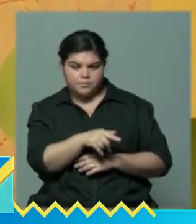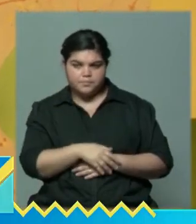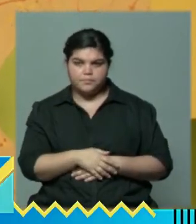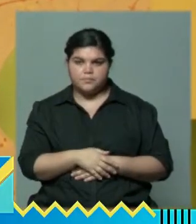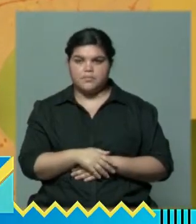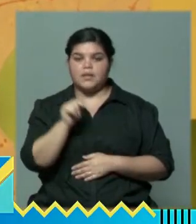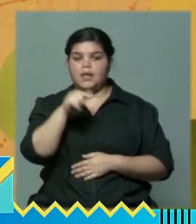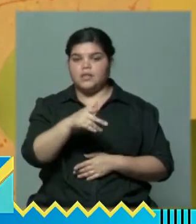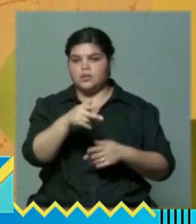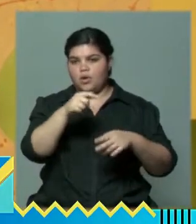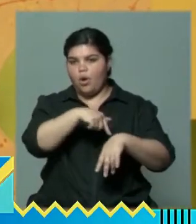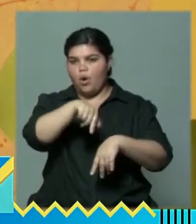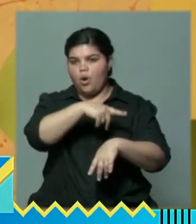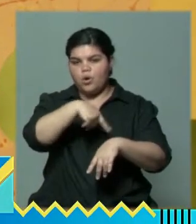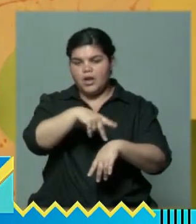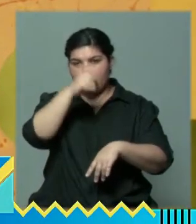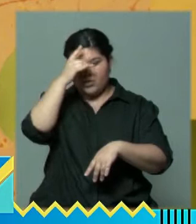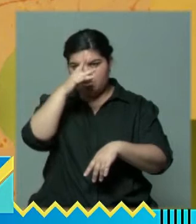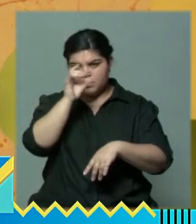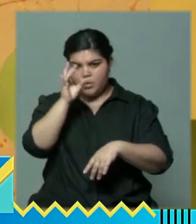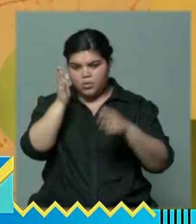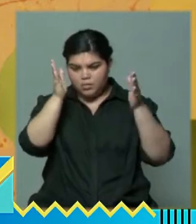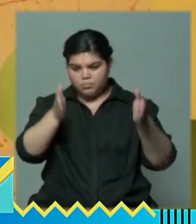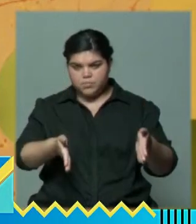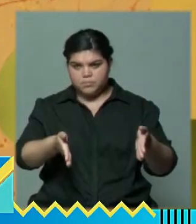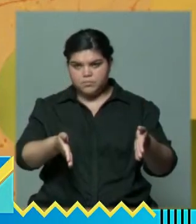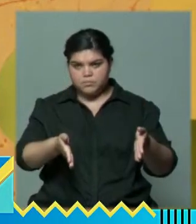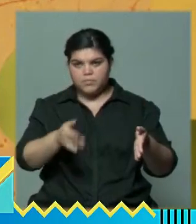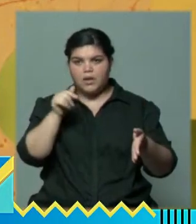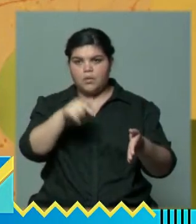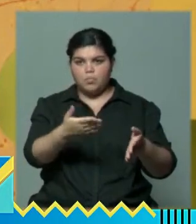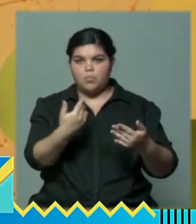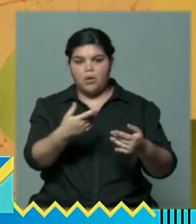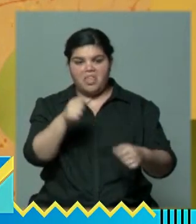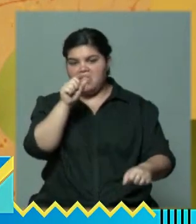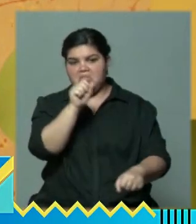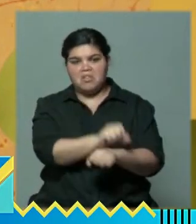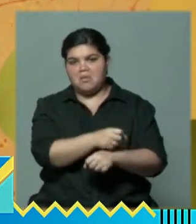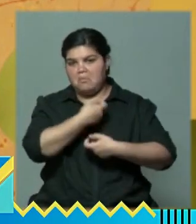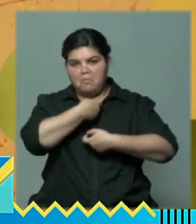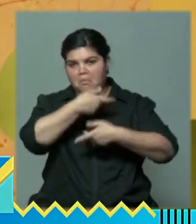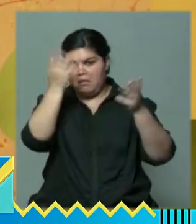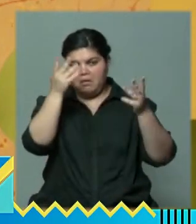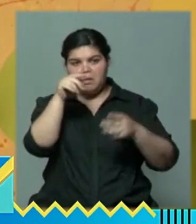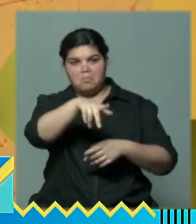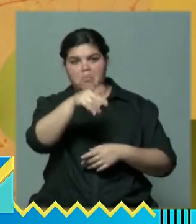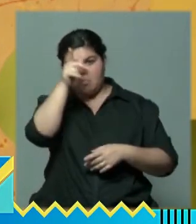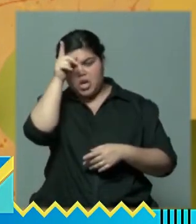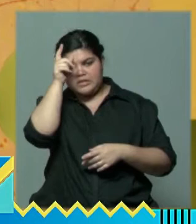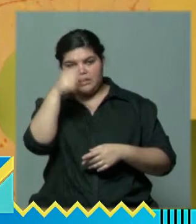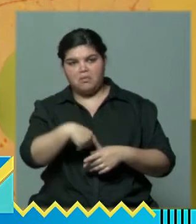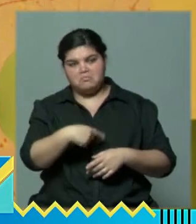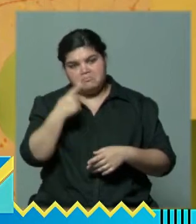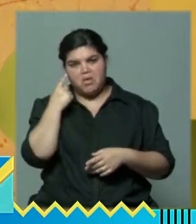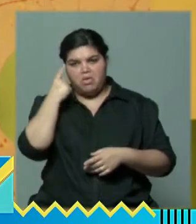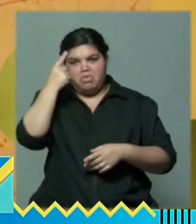Esto tiene un límite de horas, son 12 horas, que a cualquier persona la puedan detener sin ningún motivo, simplemente porque al policía se le ocurre